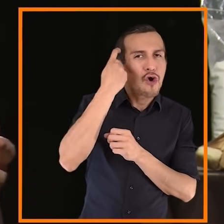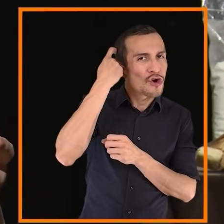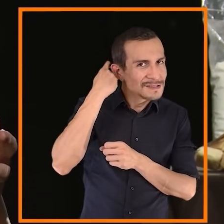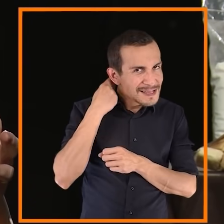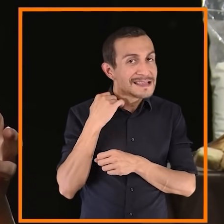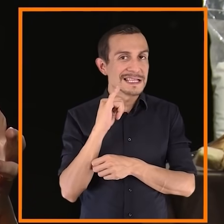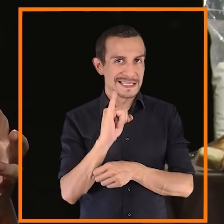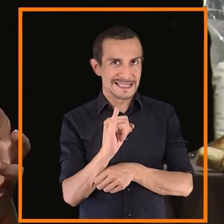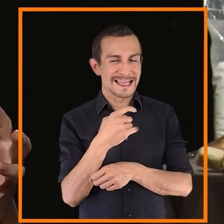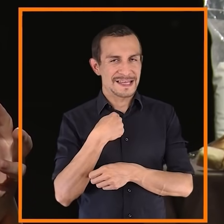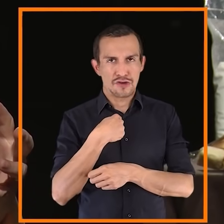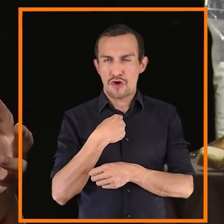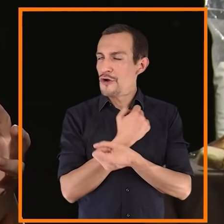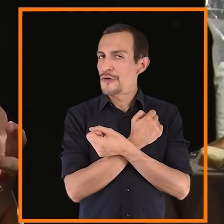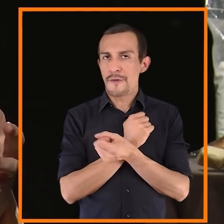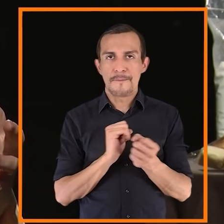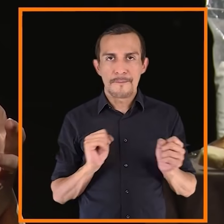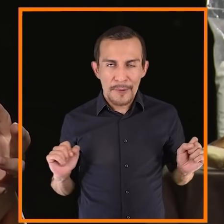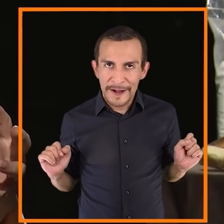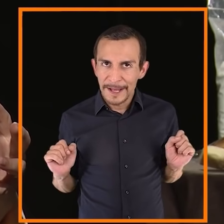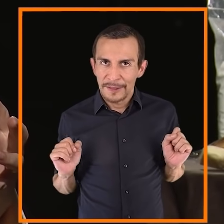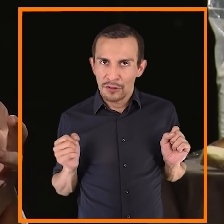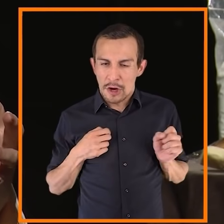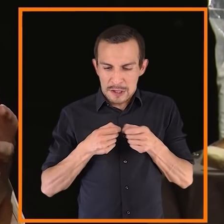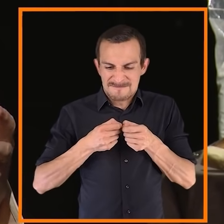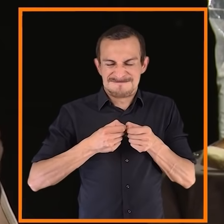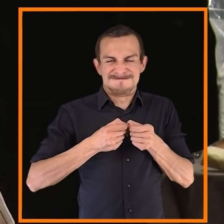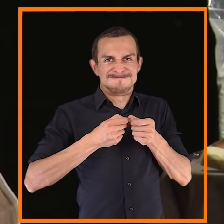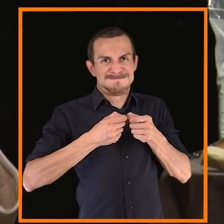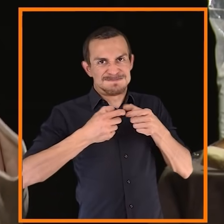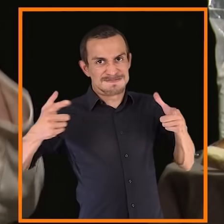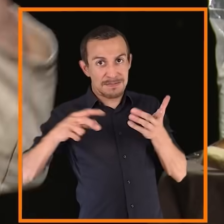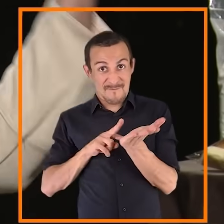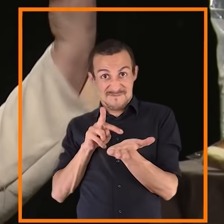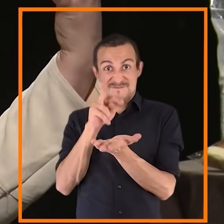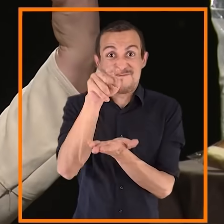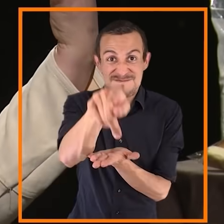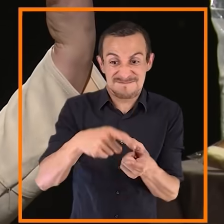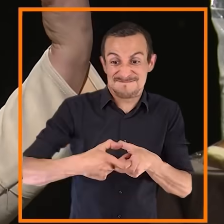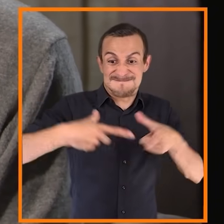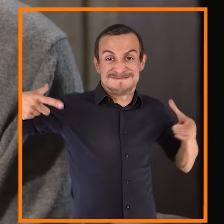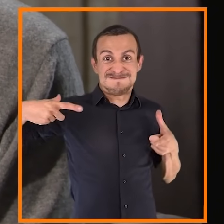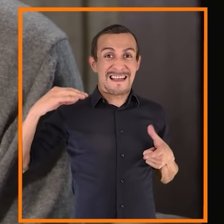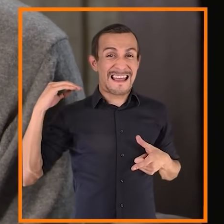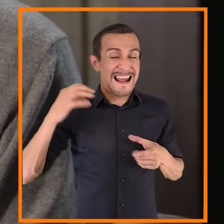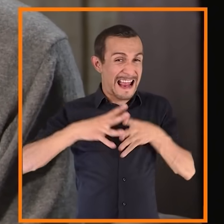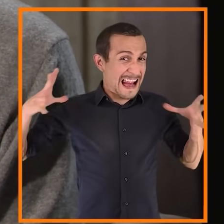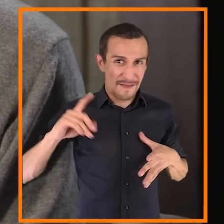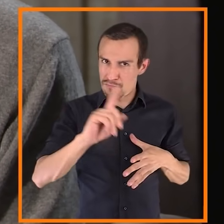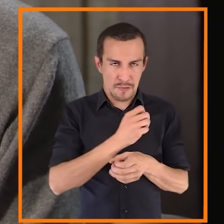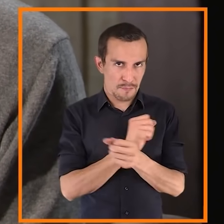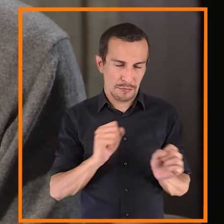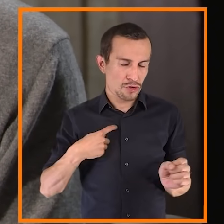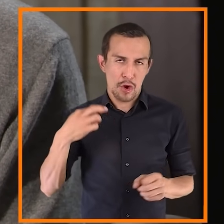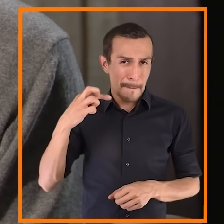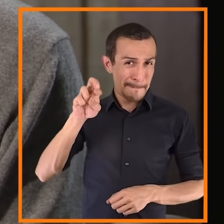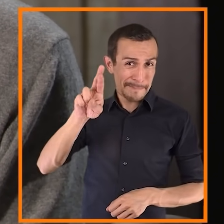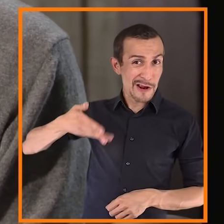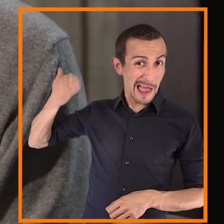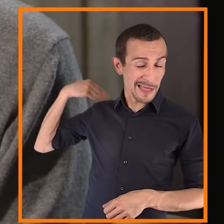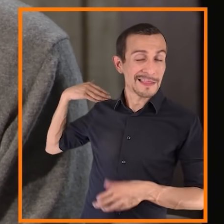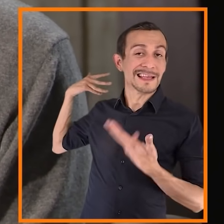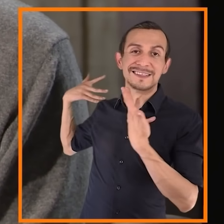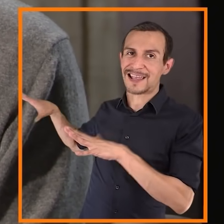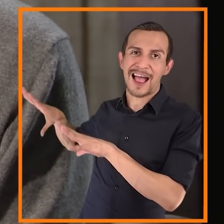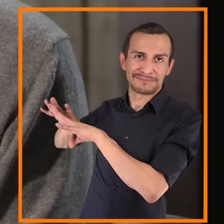teniendo conciencia de que yo no puedo ir creciendo como pasos muy agigantados. En todo caso, yo creo que ya lo peor ya lo